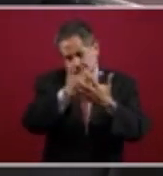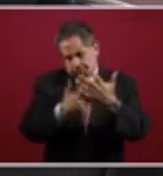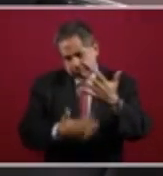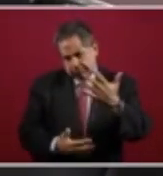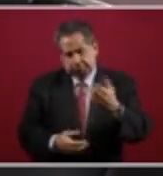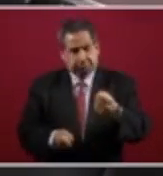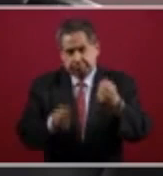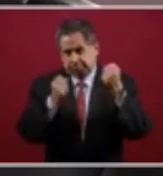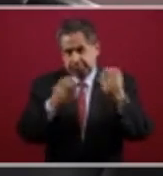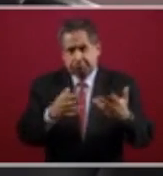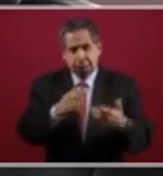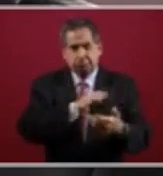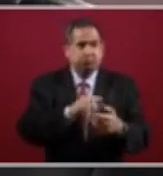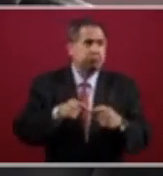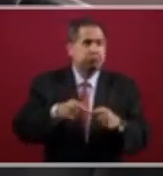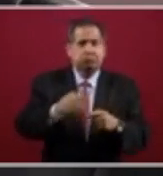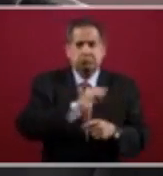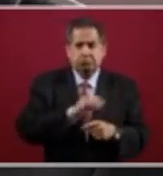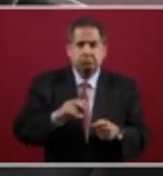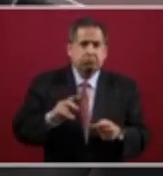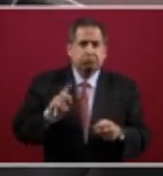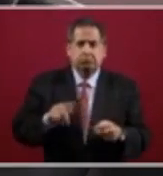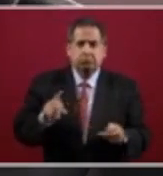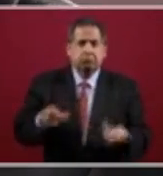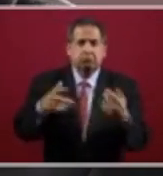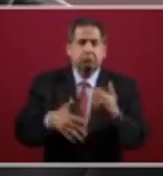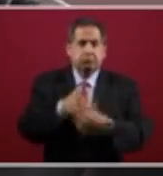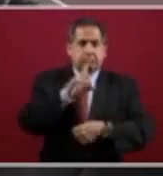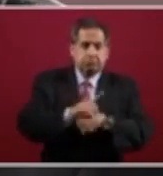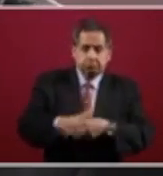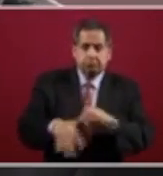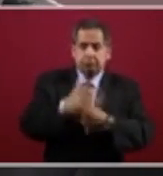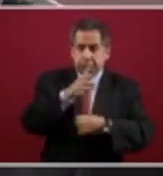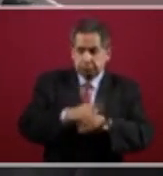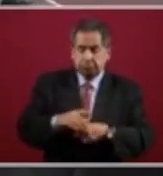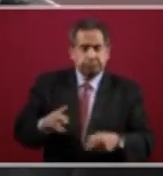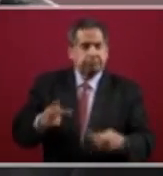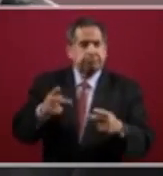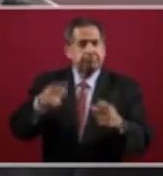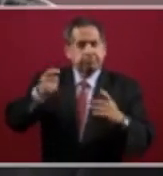tener para una subasta quincenal